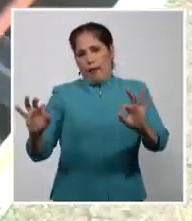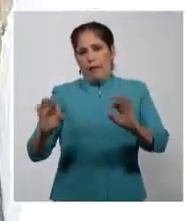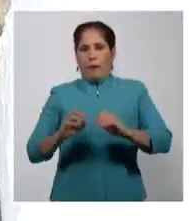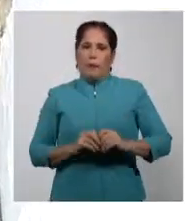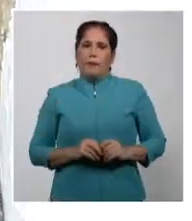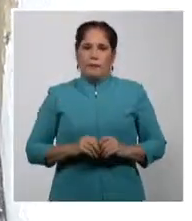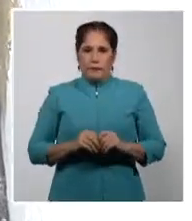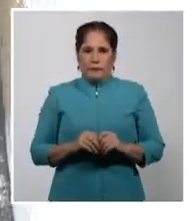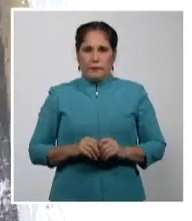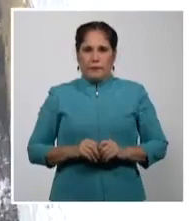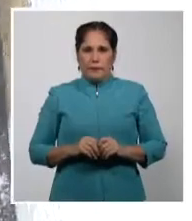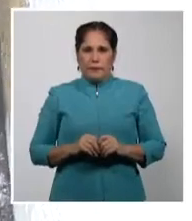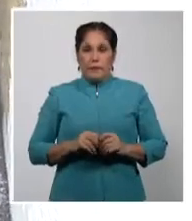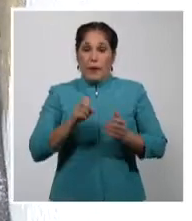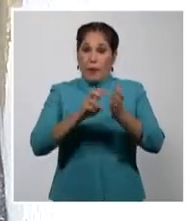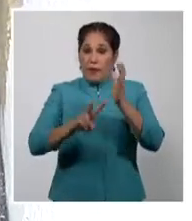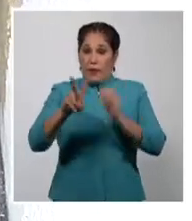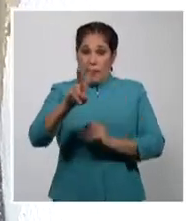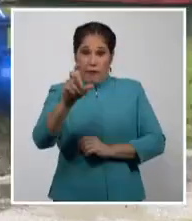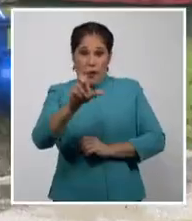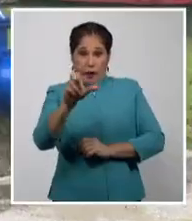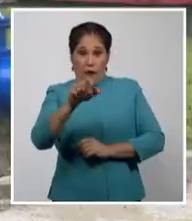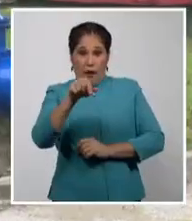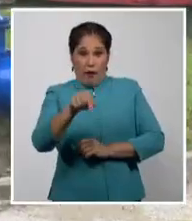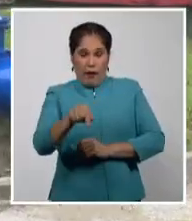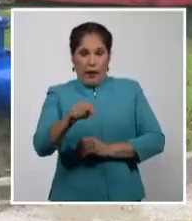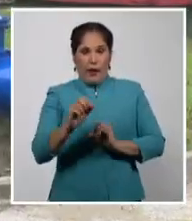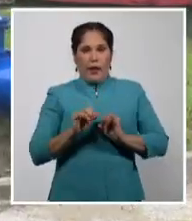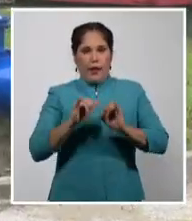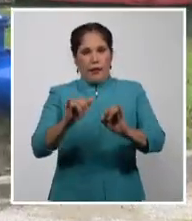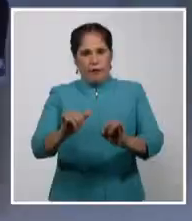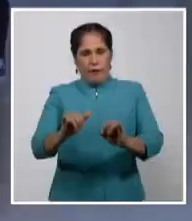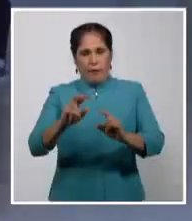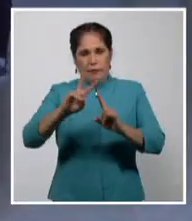agua. Desde Villa Clara, Sandra Cristina, Sistema Informativo de la Televisión Cubana.